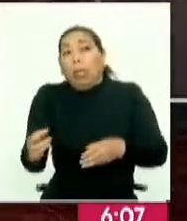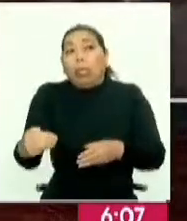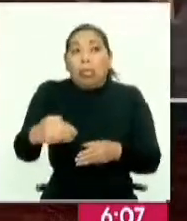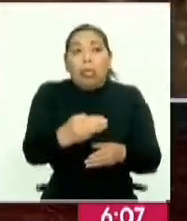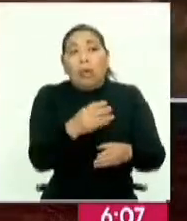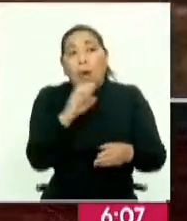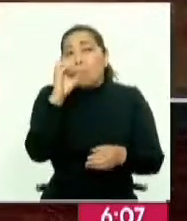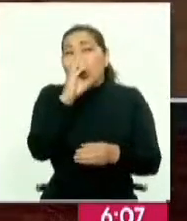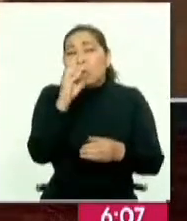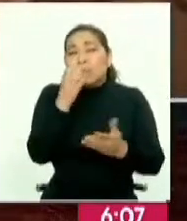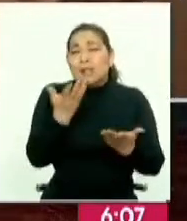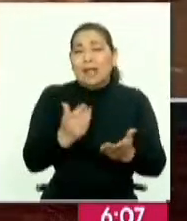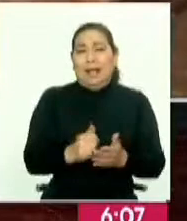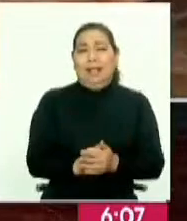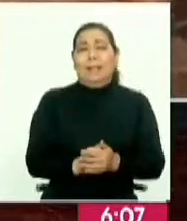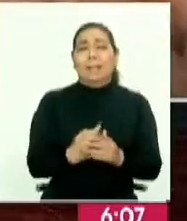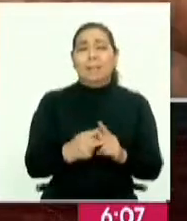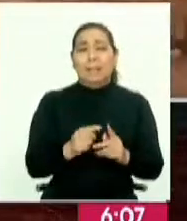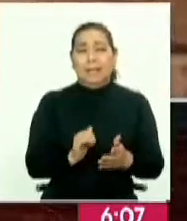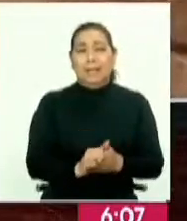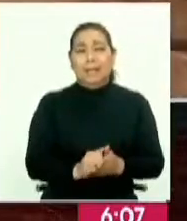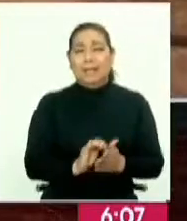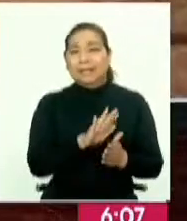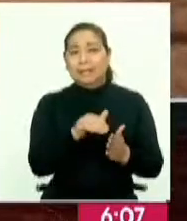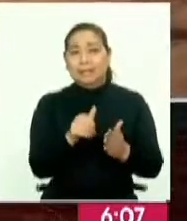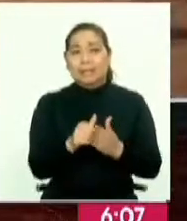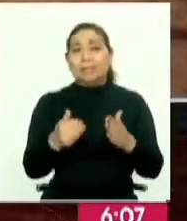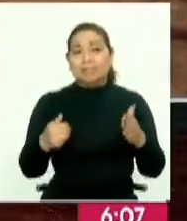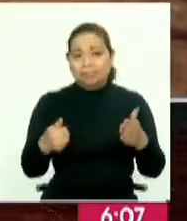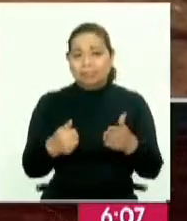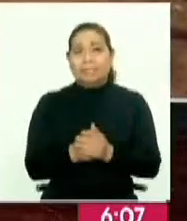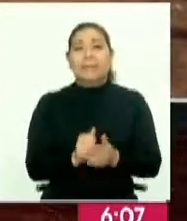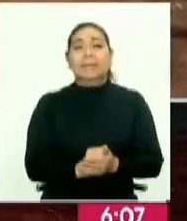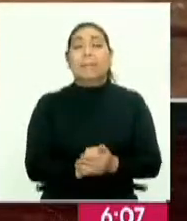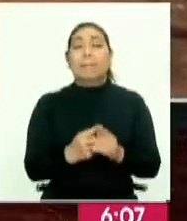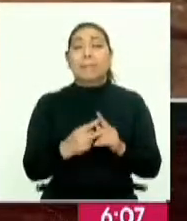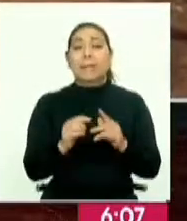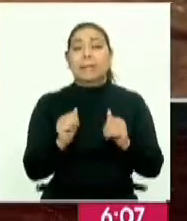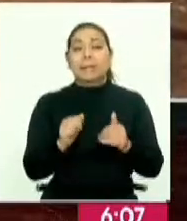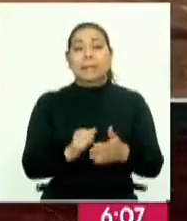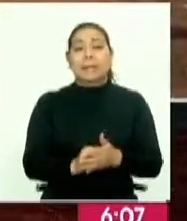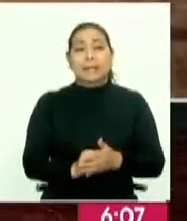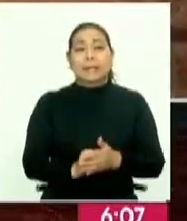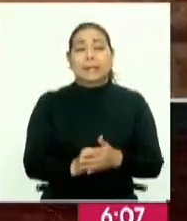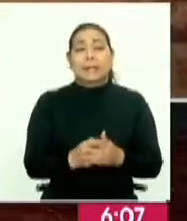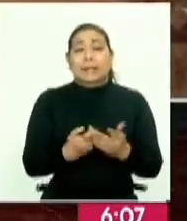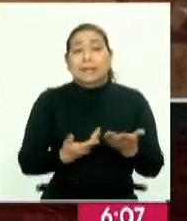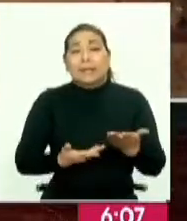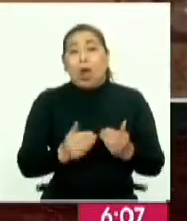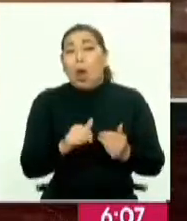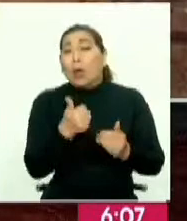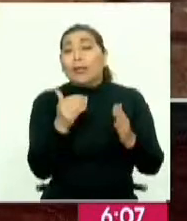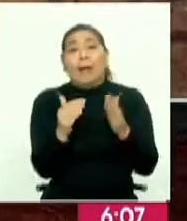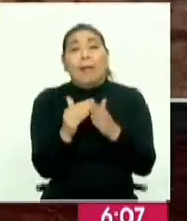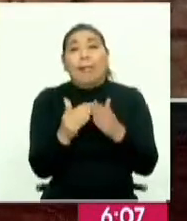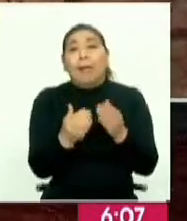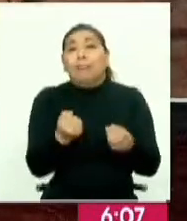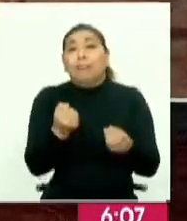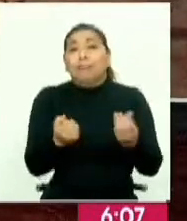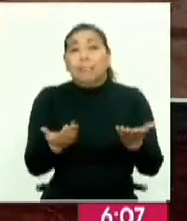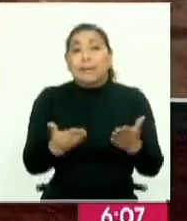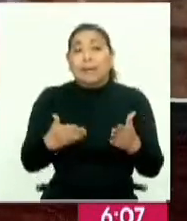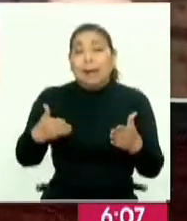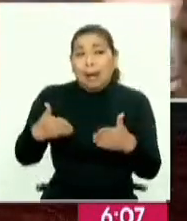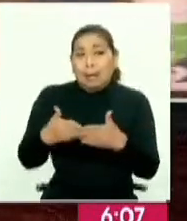lleguen a buscar una entrada el incendio se propaga señorita por eso que el incendio se ha propagado para la otra casa hasta que